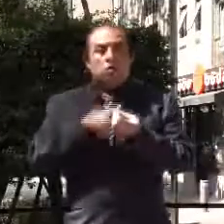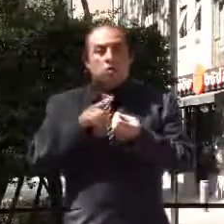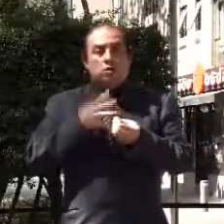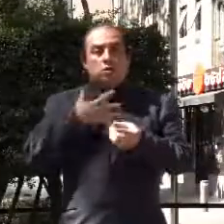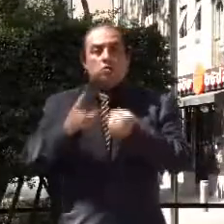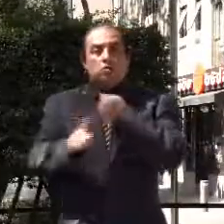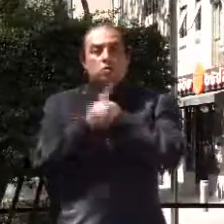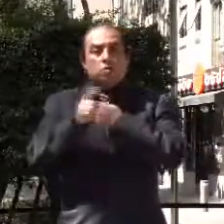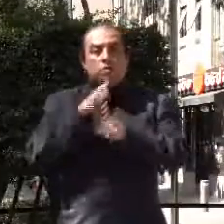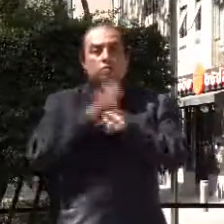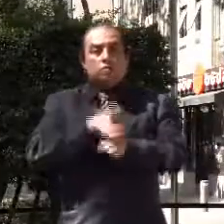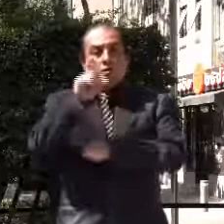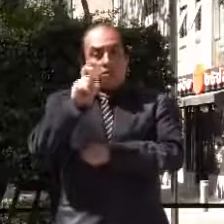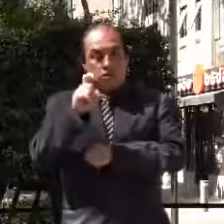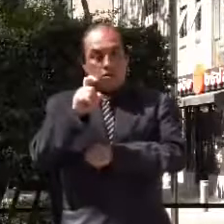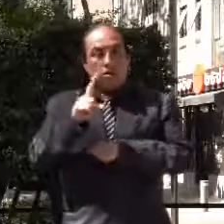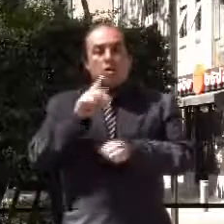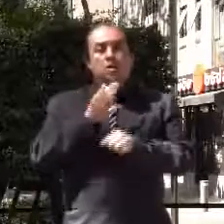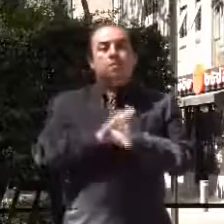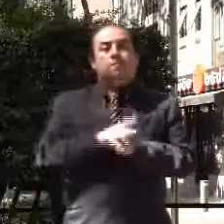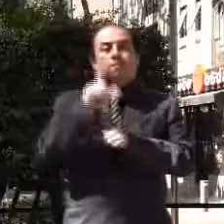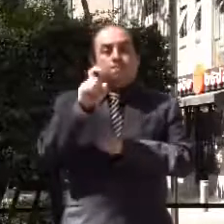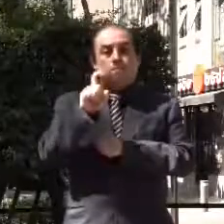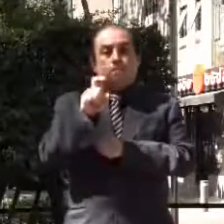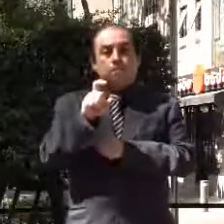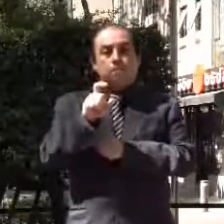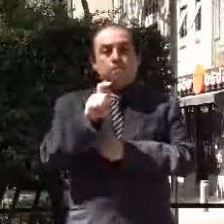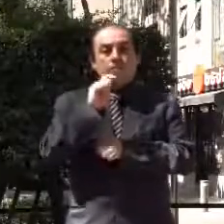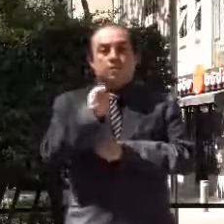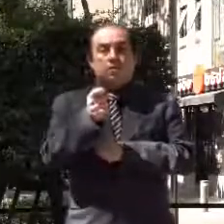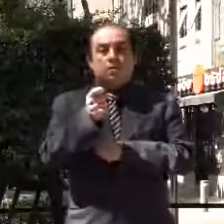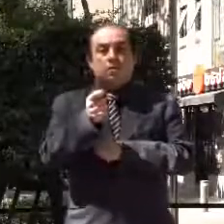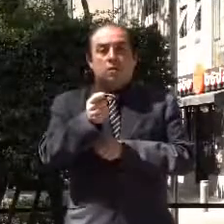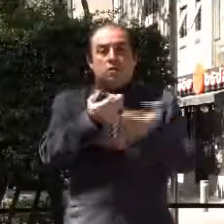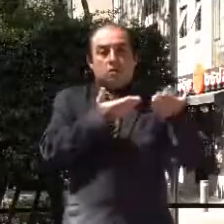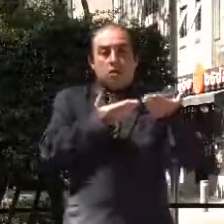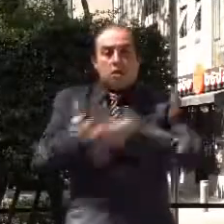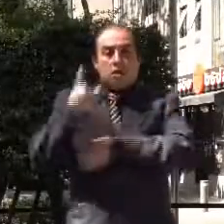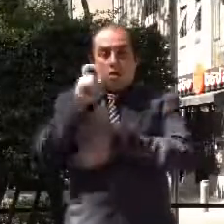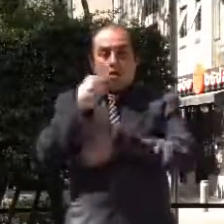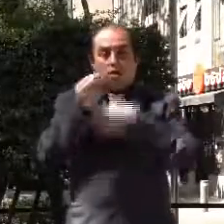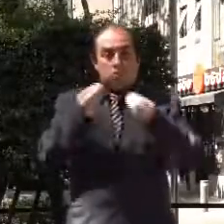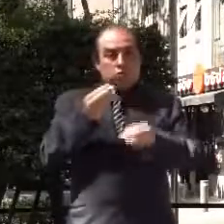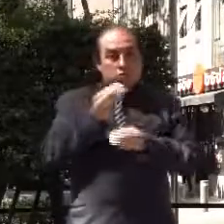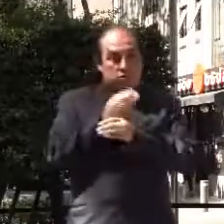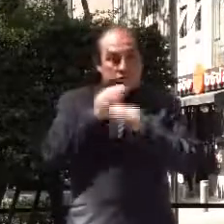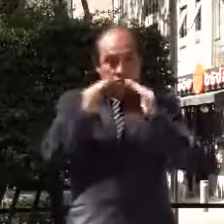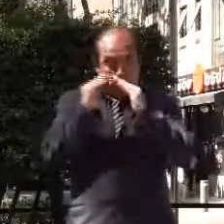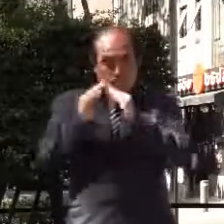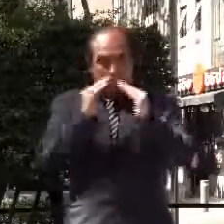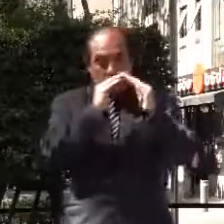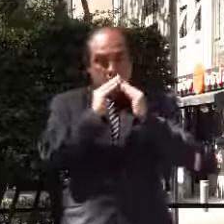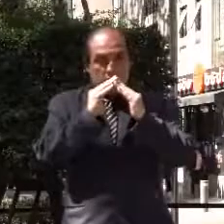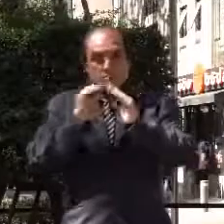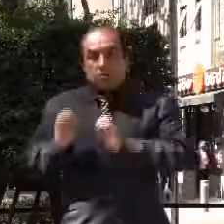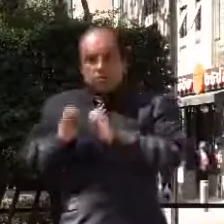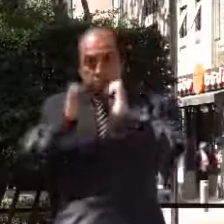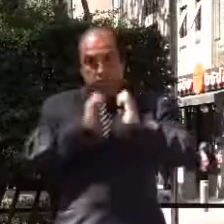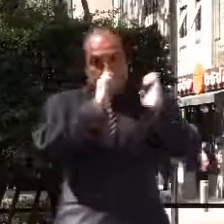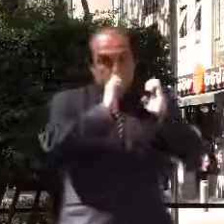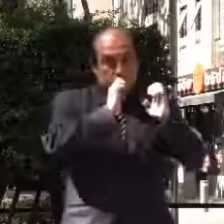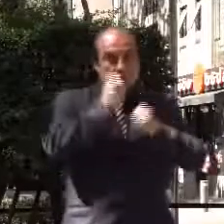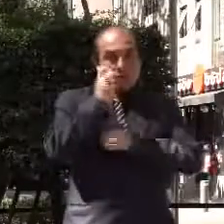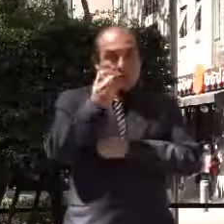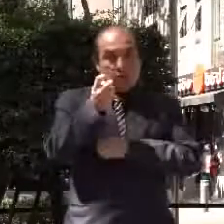presión de agua. Y la presión tiene que ver precisamente con la llegada de agua a muchas casas, a muchos edificios, y es como